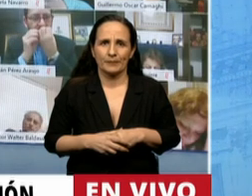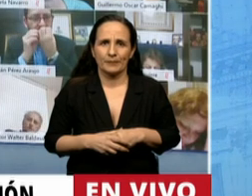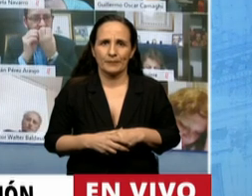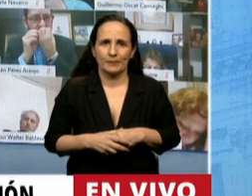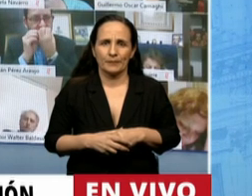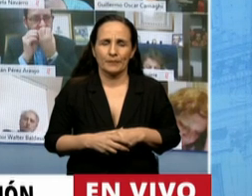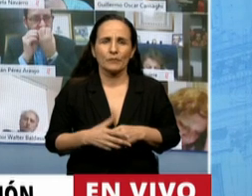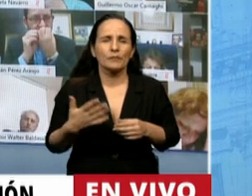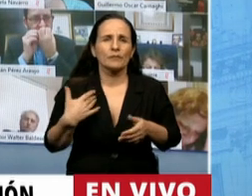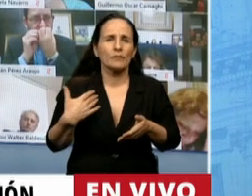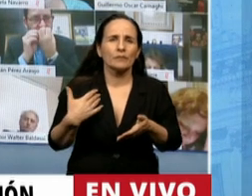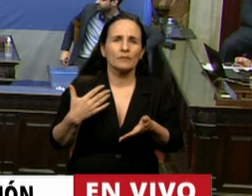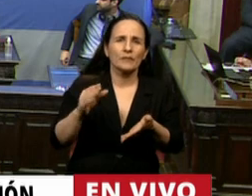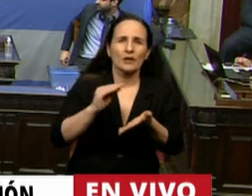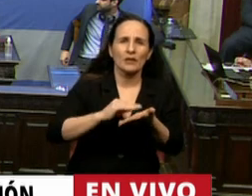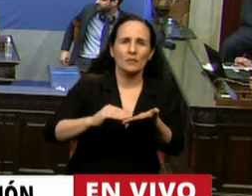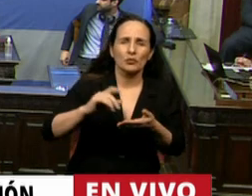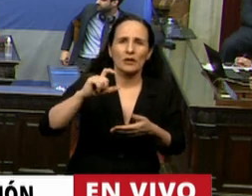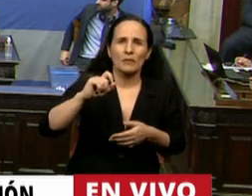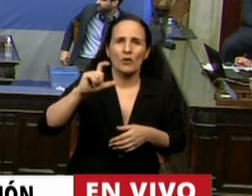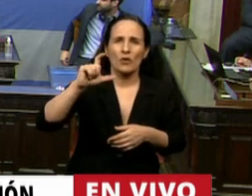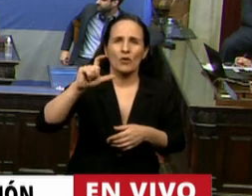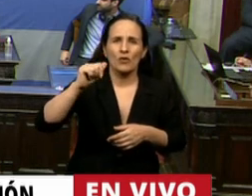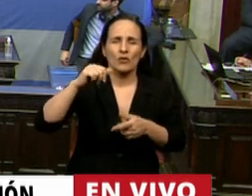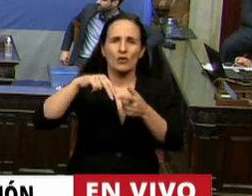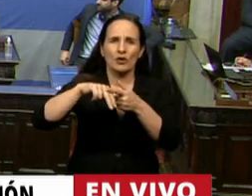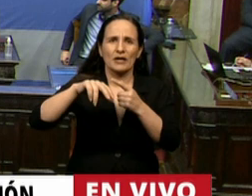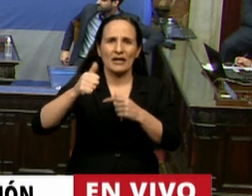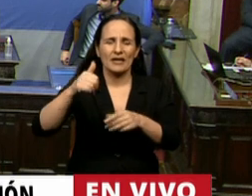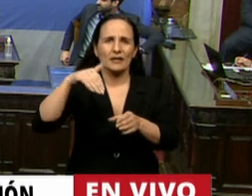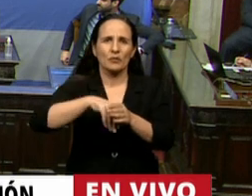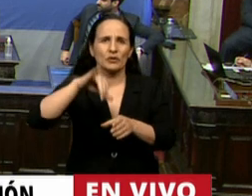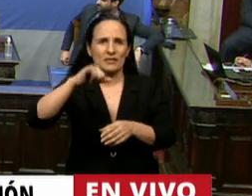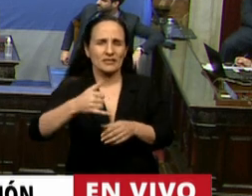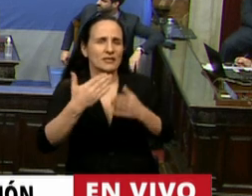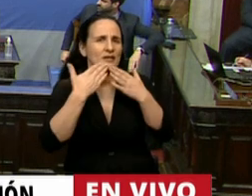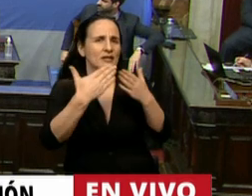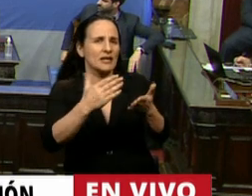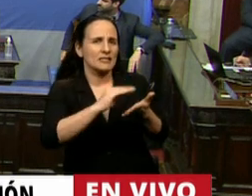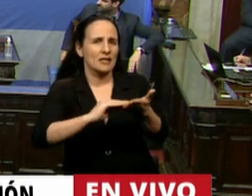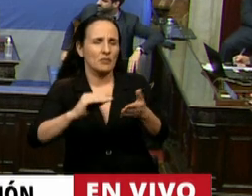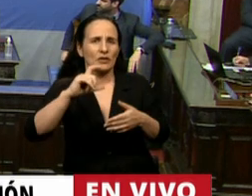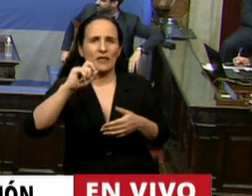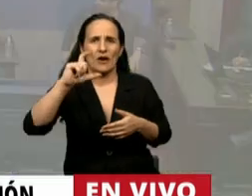afirmativo diputado ocaña afirmativo Gracias diputada